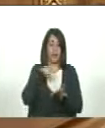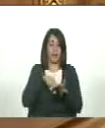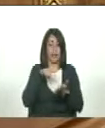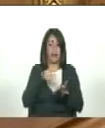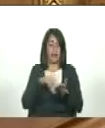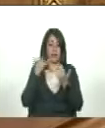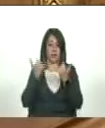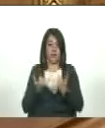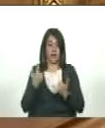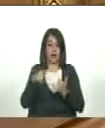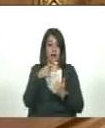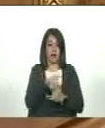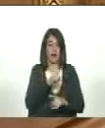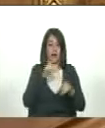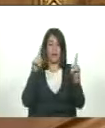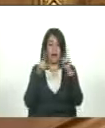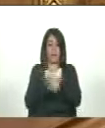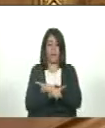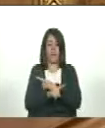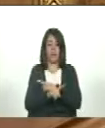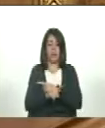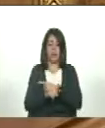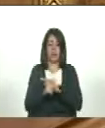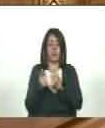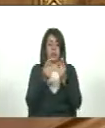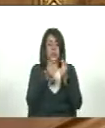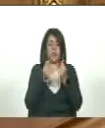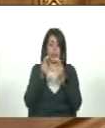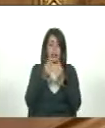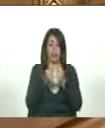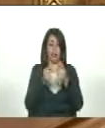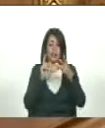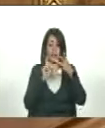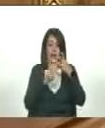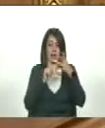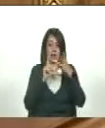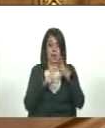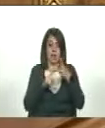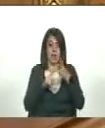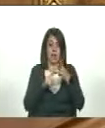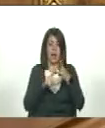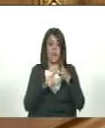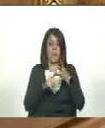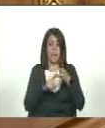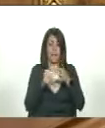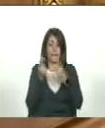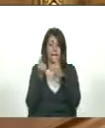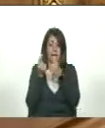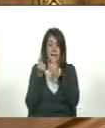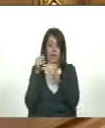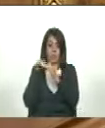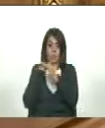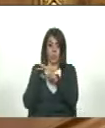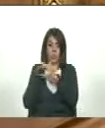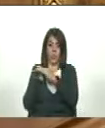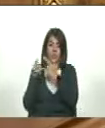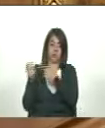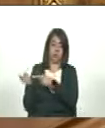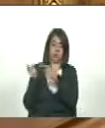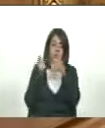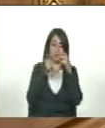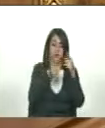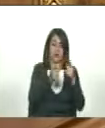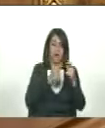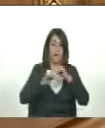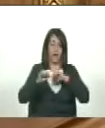ya existente a reestructurar o refinanciar. Y el tercer lugar, las letras del Tesoro, que le da fluidez, que